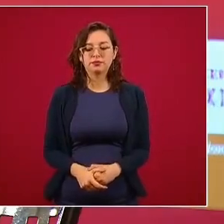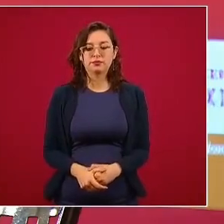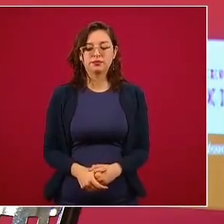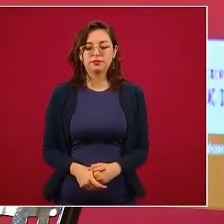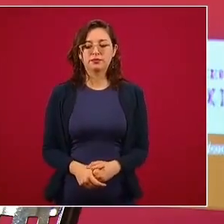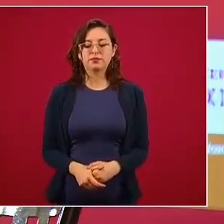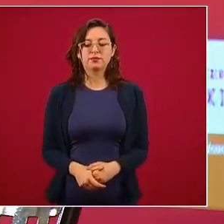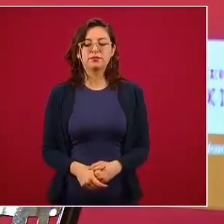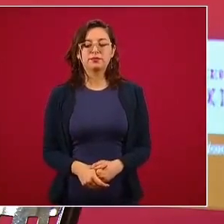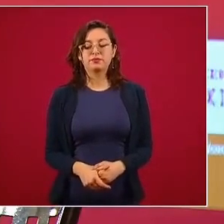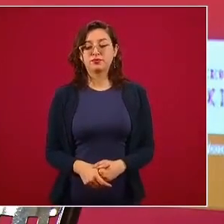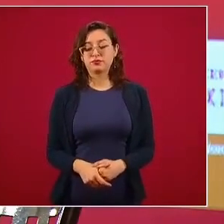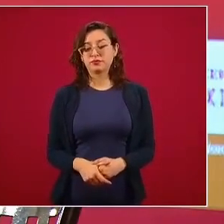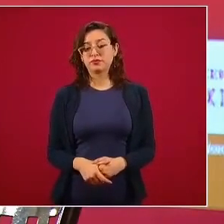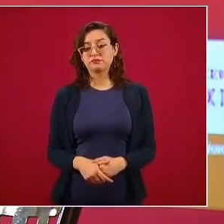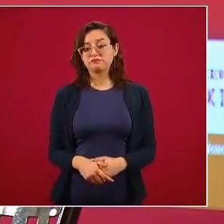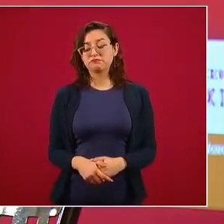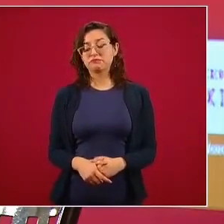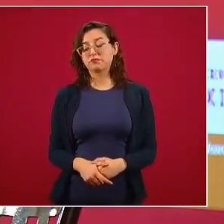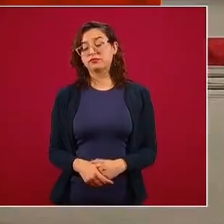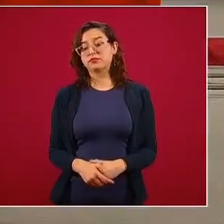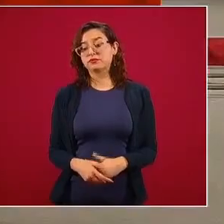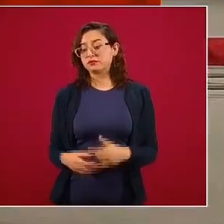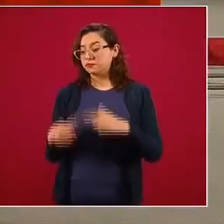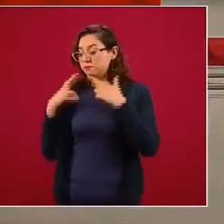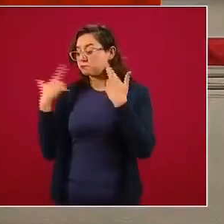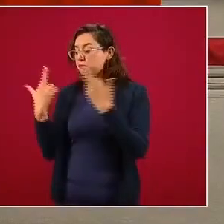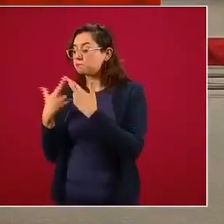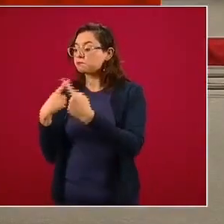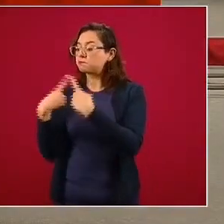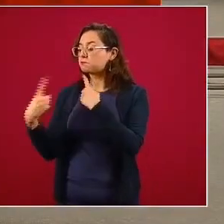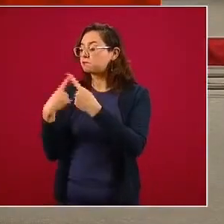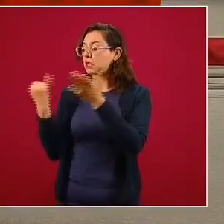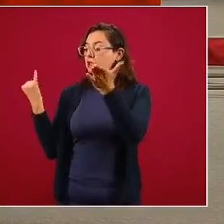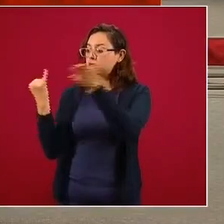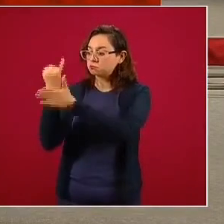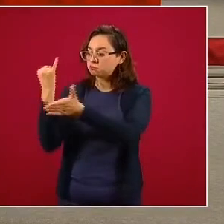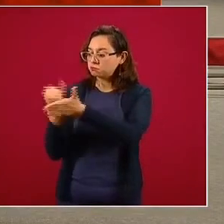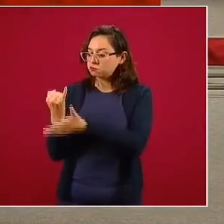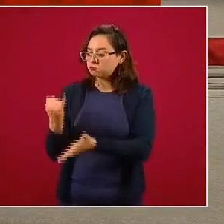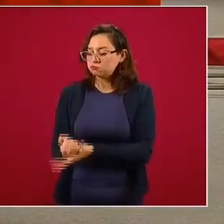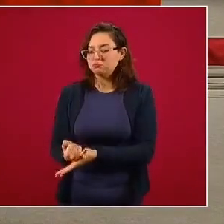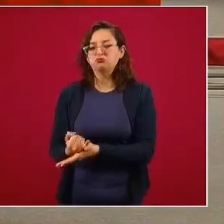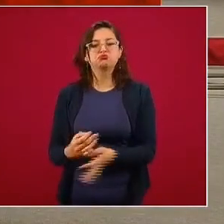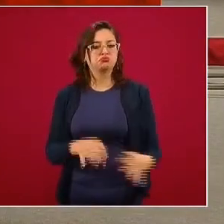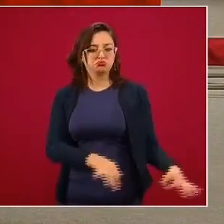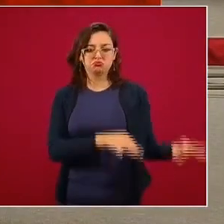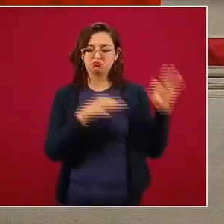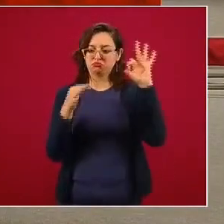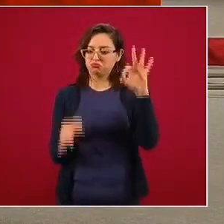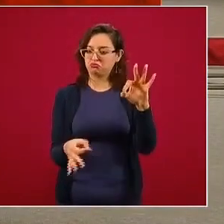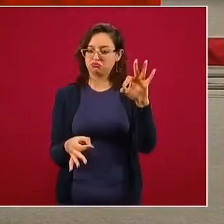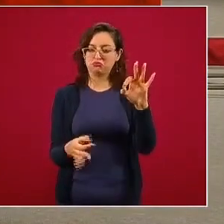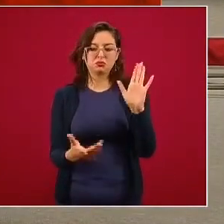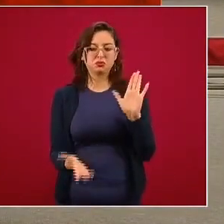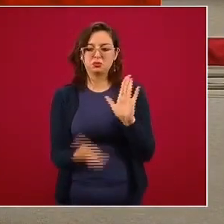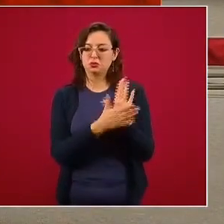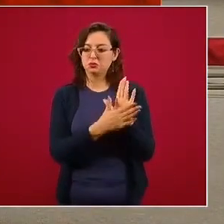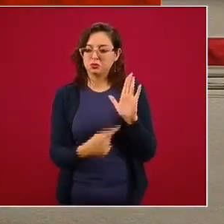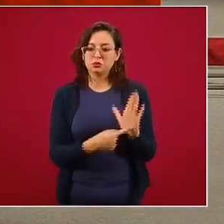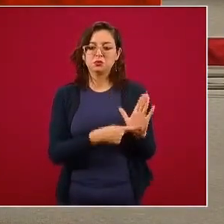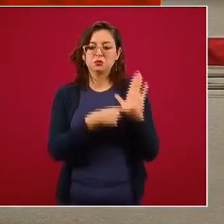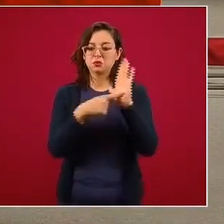las resoluciones, que las comentaremos de esa reunión, son consistentes con lo que hemos venido diciendo de que